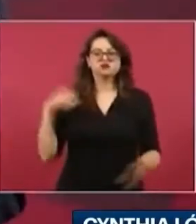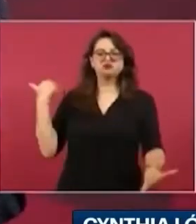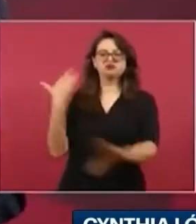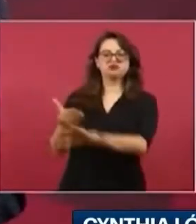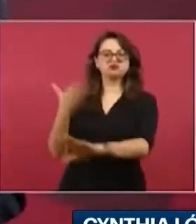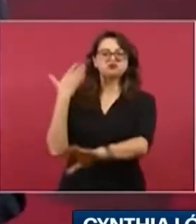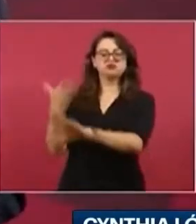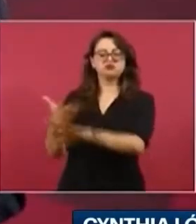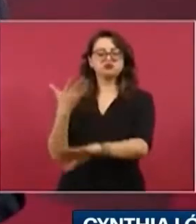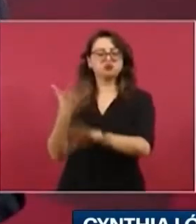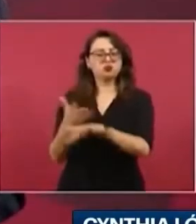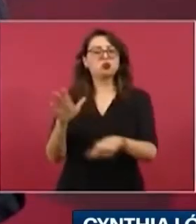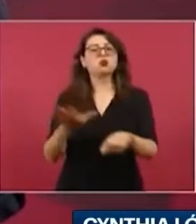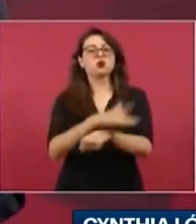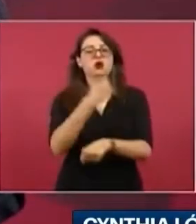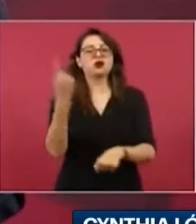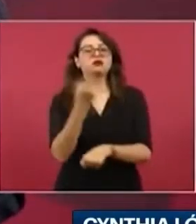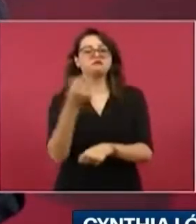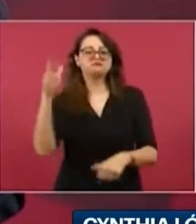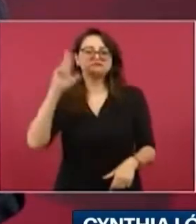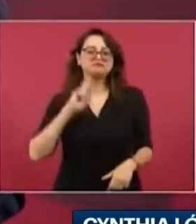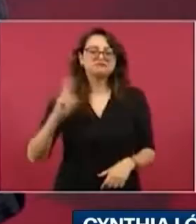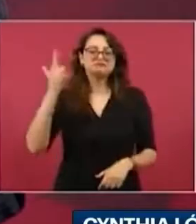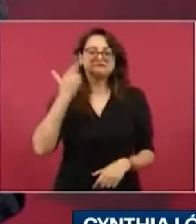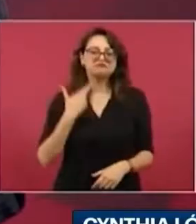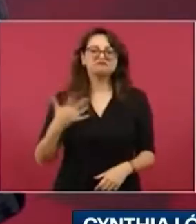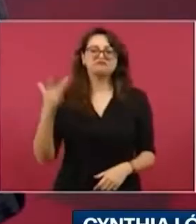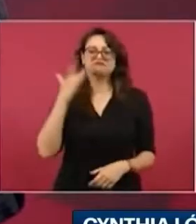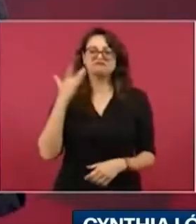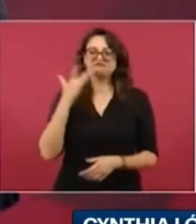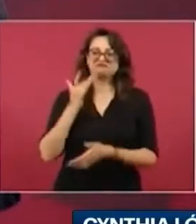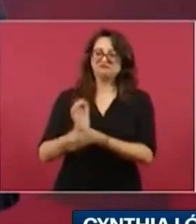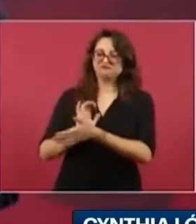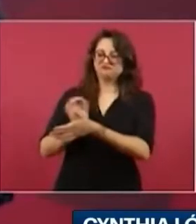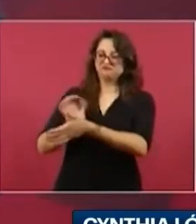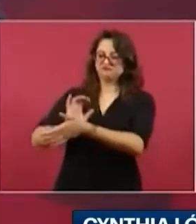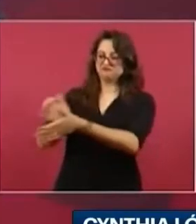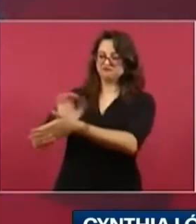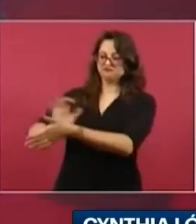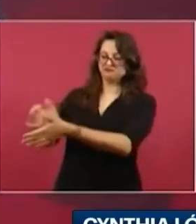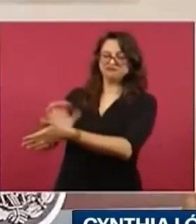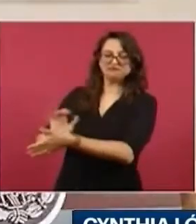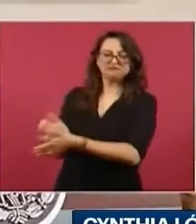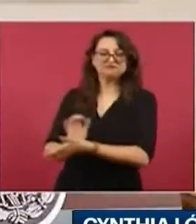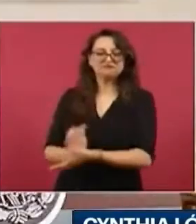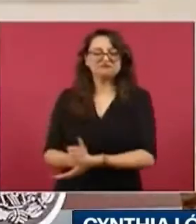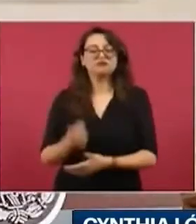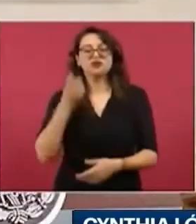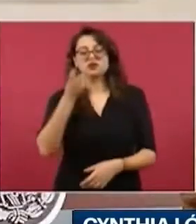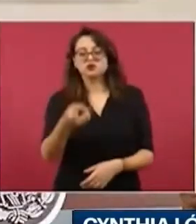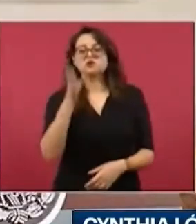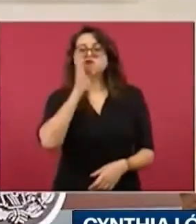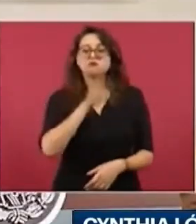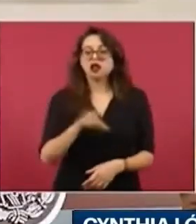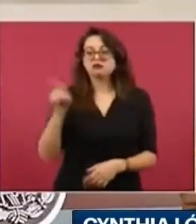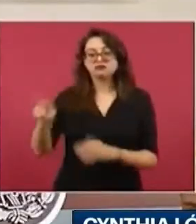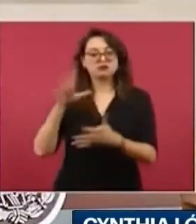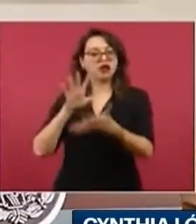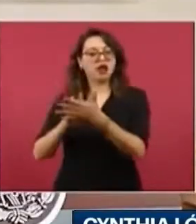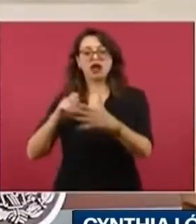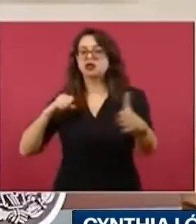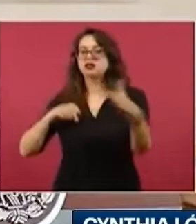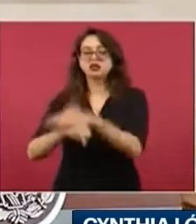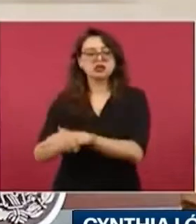respecto de la forma en que se debería de gobernar y también acerca de un, sobre todo, ¿cómo te diré?, un modelo de desarrollo económico abierto